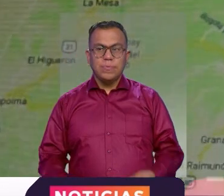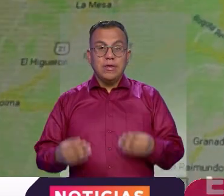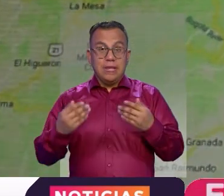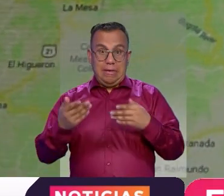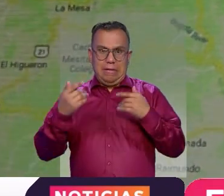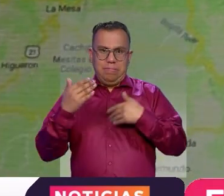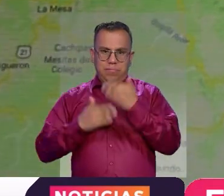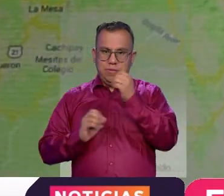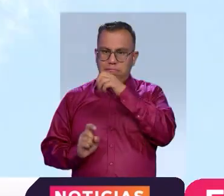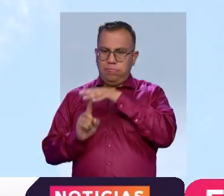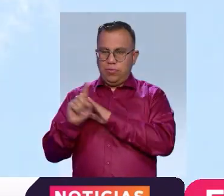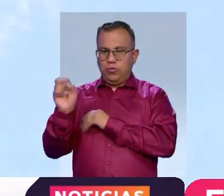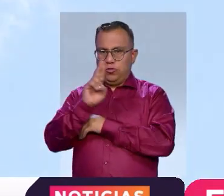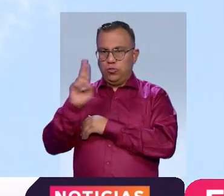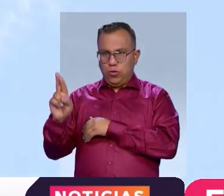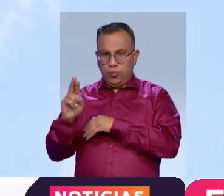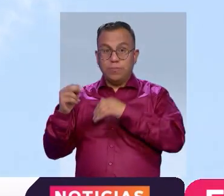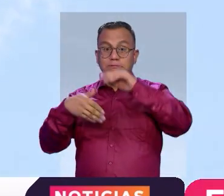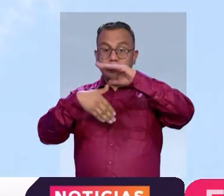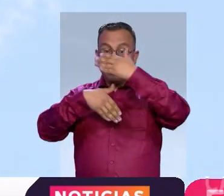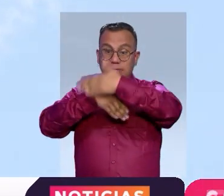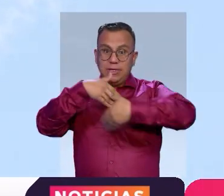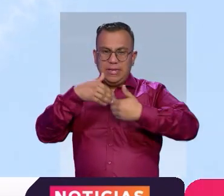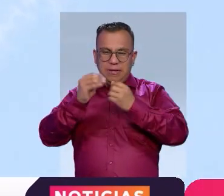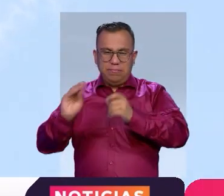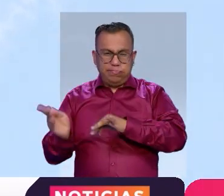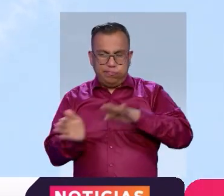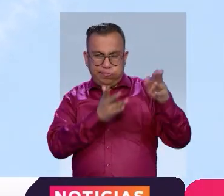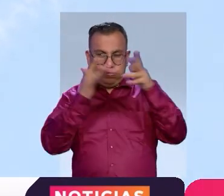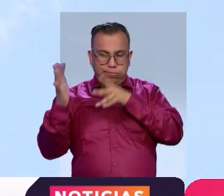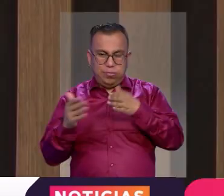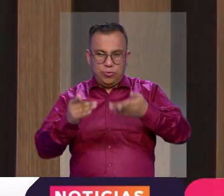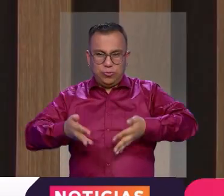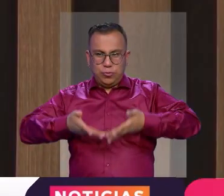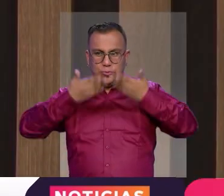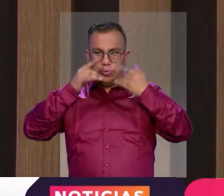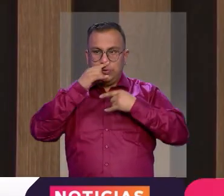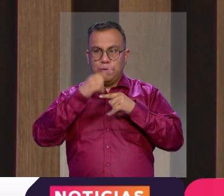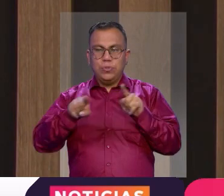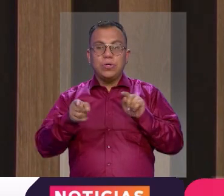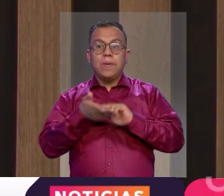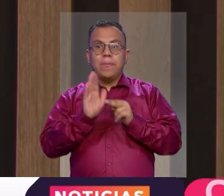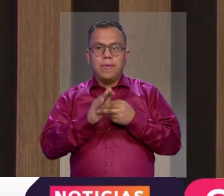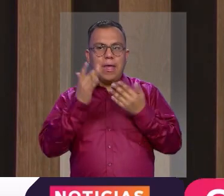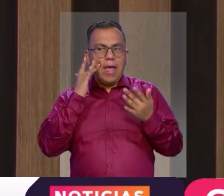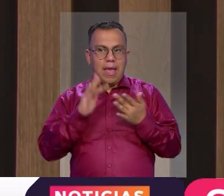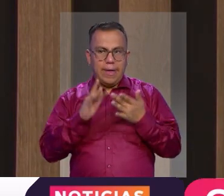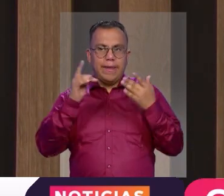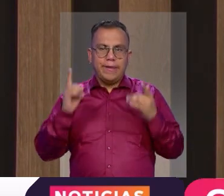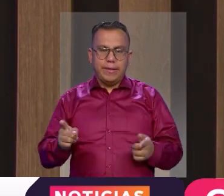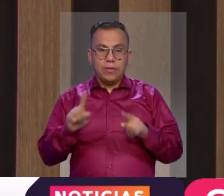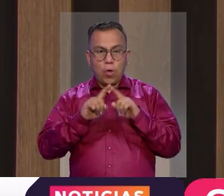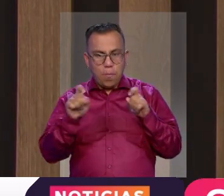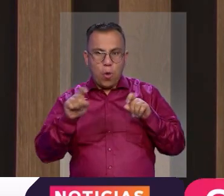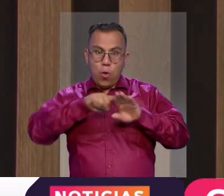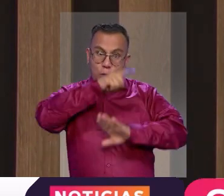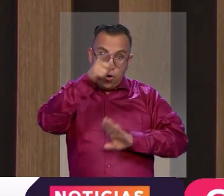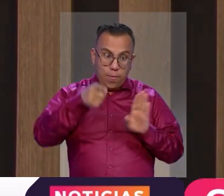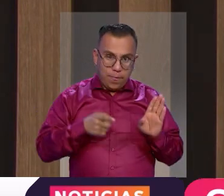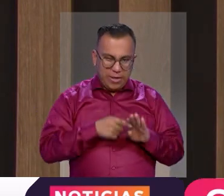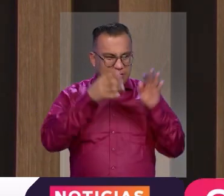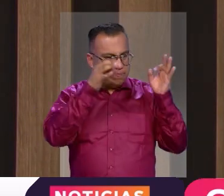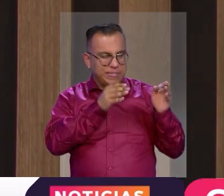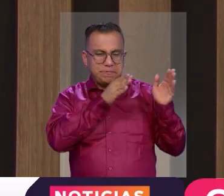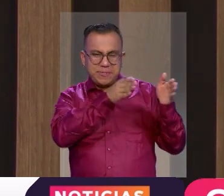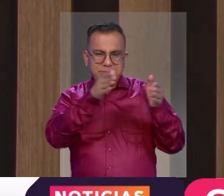alisios provenientes del sur oriente del continente han arrastrado el material contaminante no lo hicieron de manera regionalizada en territorios